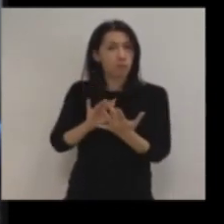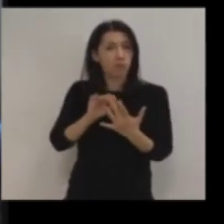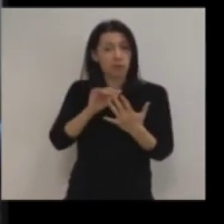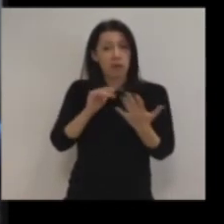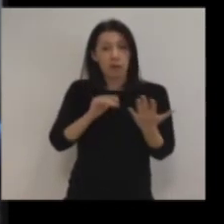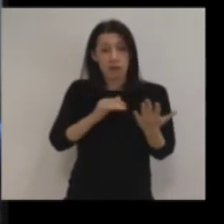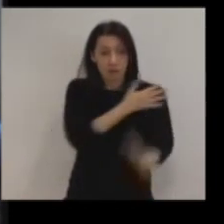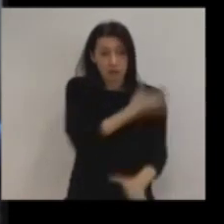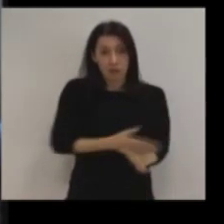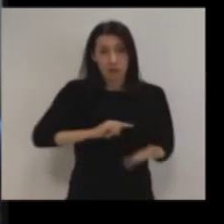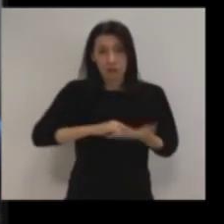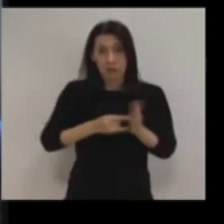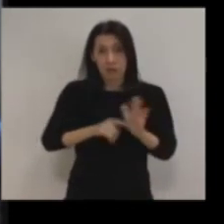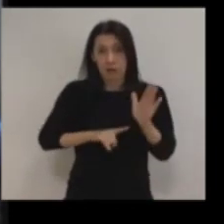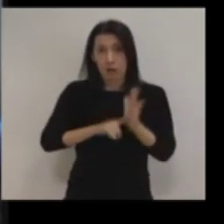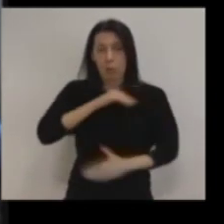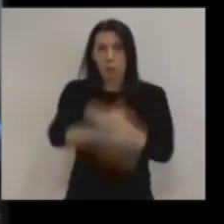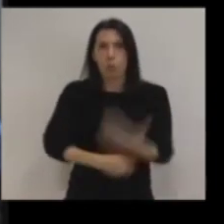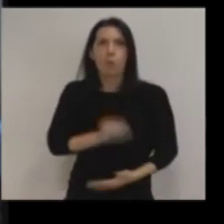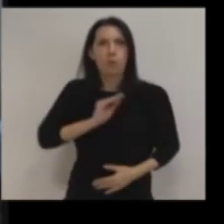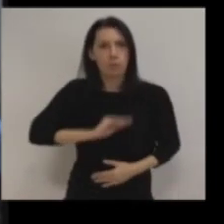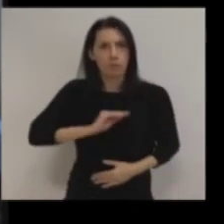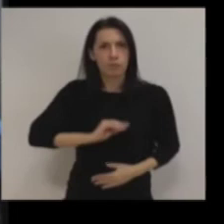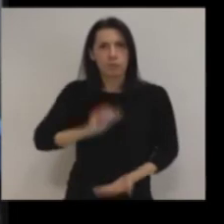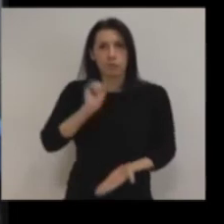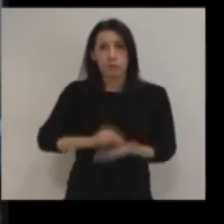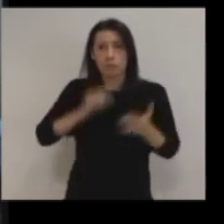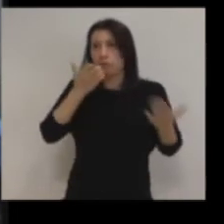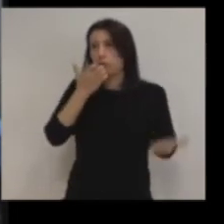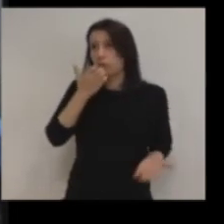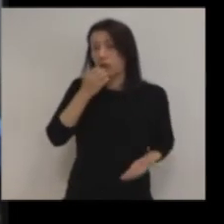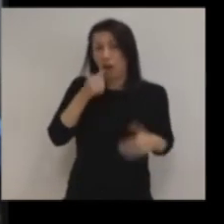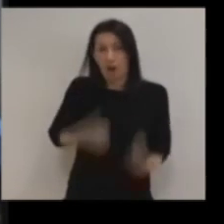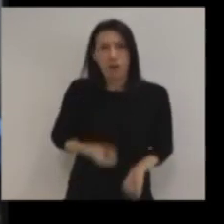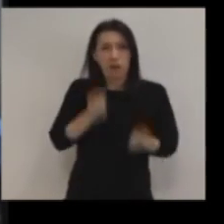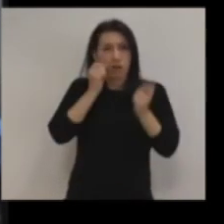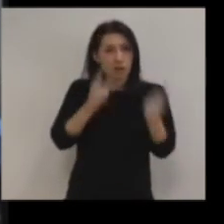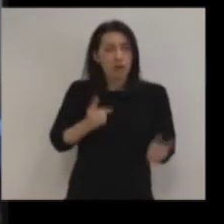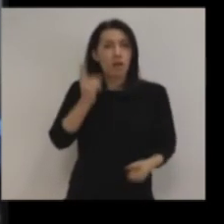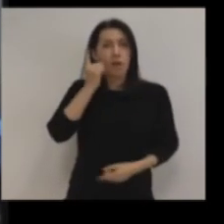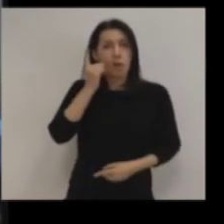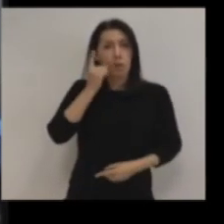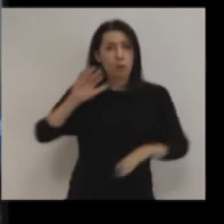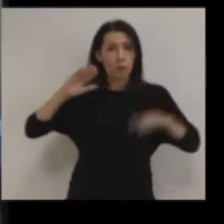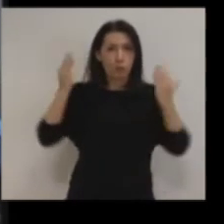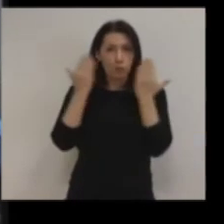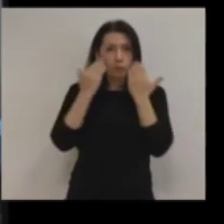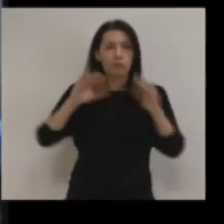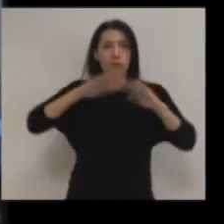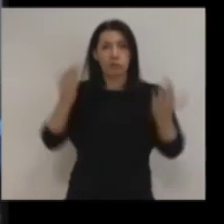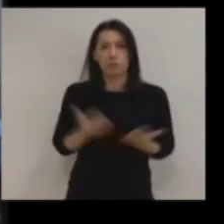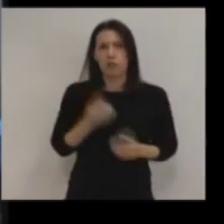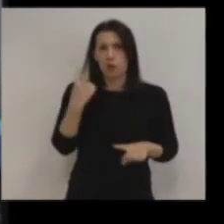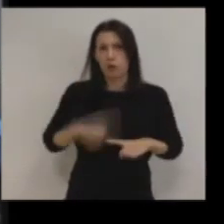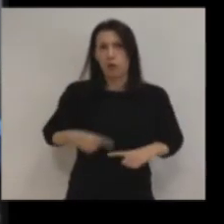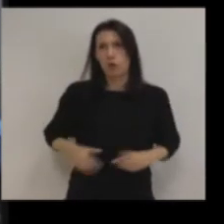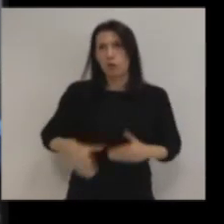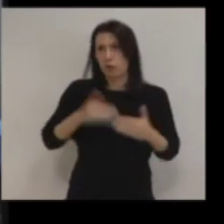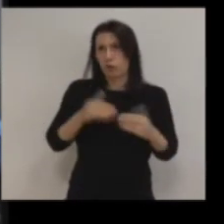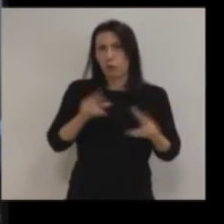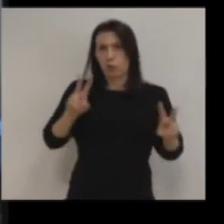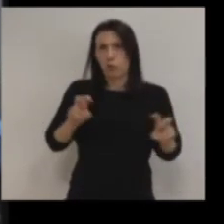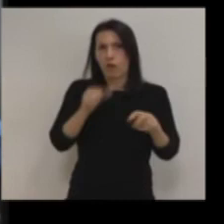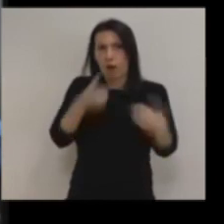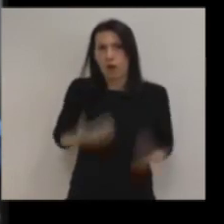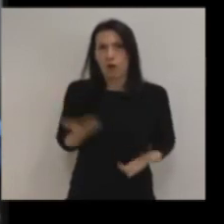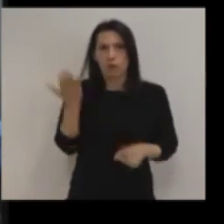tecnologías avanzan a tal ritmo, y ahora lo estamos viendo en el Mobile World Congress con toda la novedad que se está presentando, pero es que dentro de nada lo veremos en Hannover y dentro